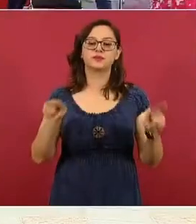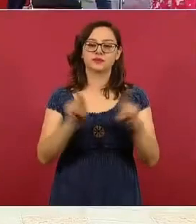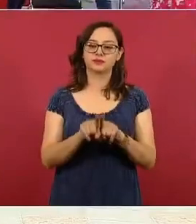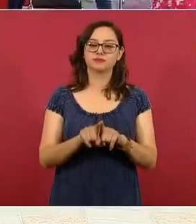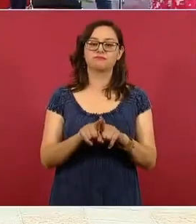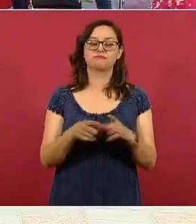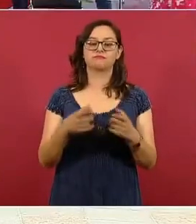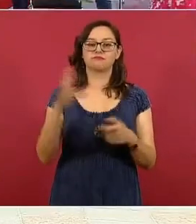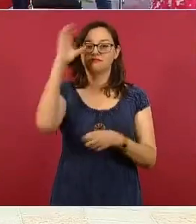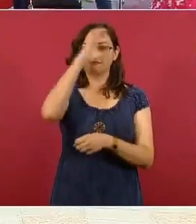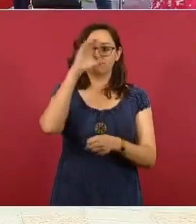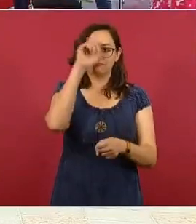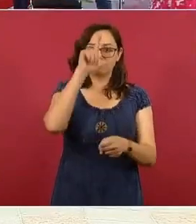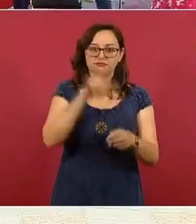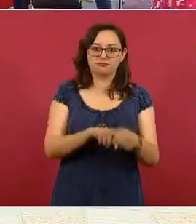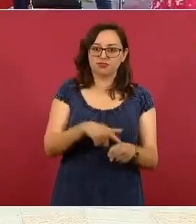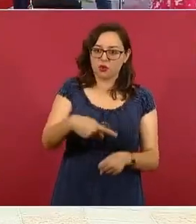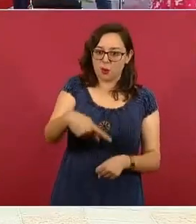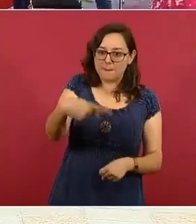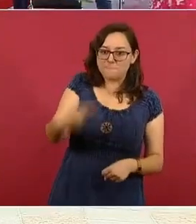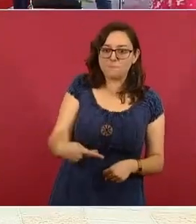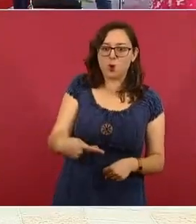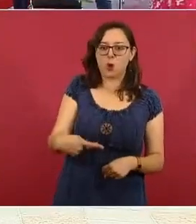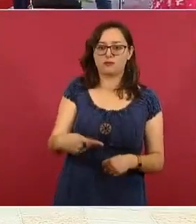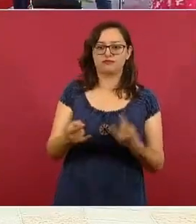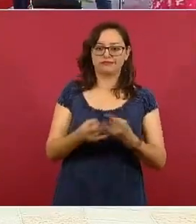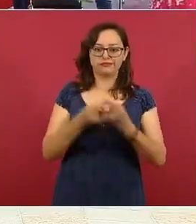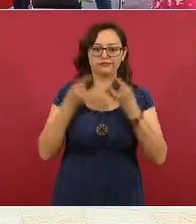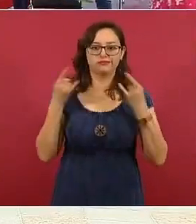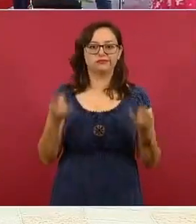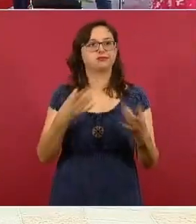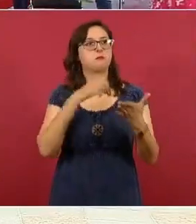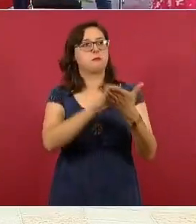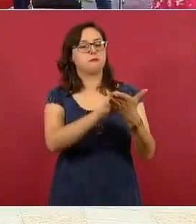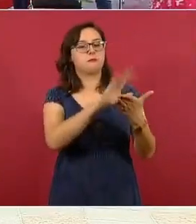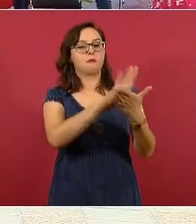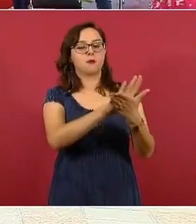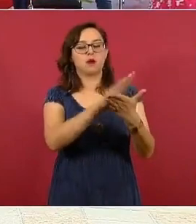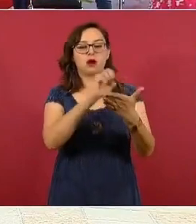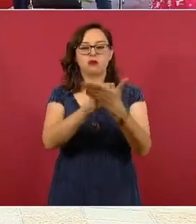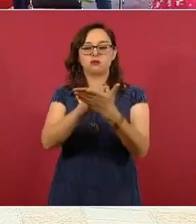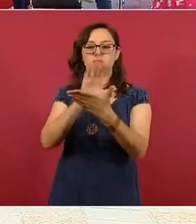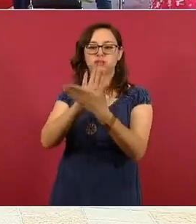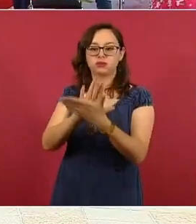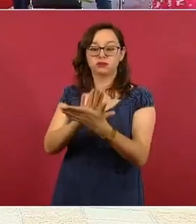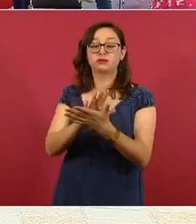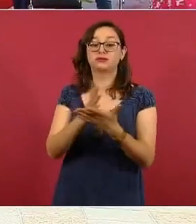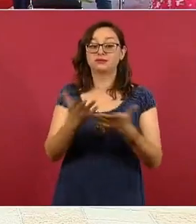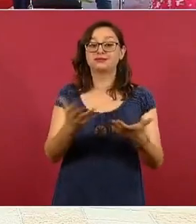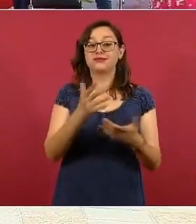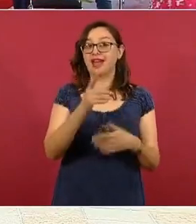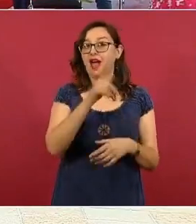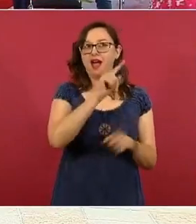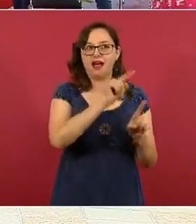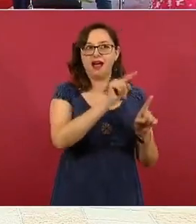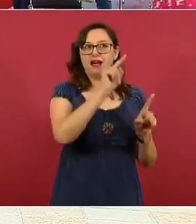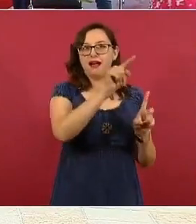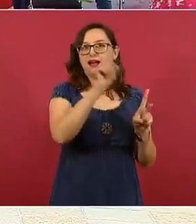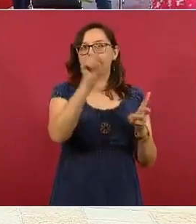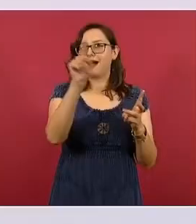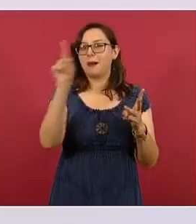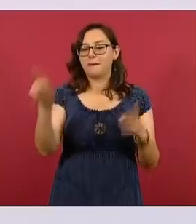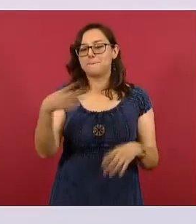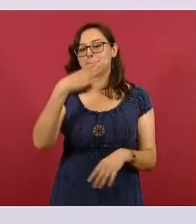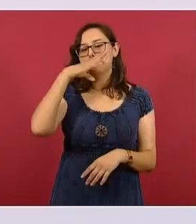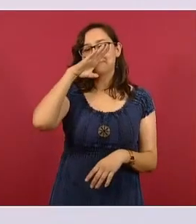nuestras culturas y también del maíz y del